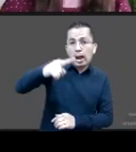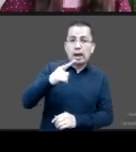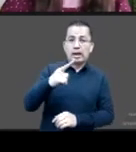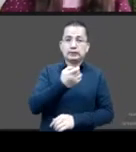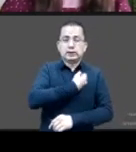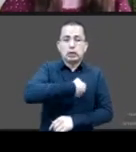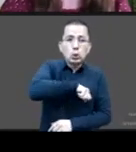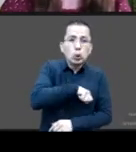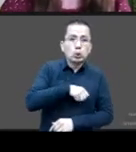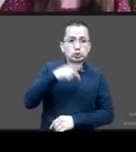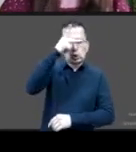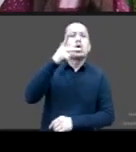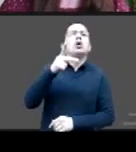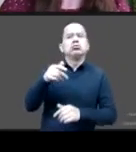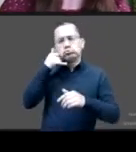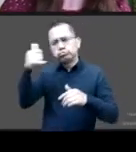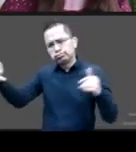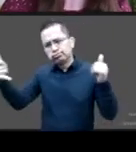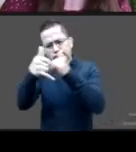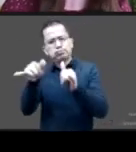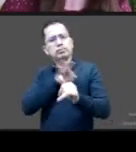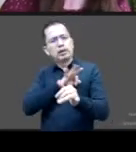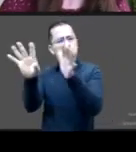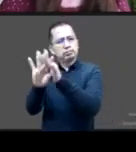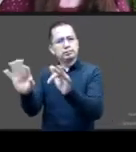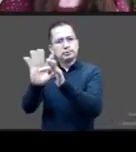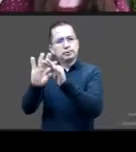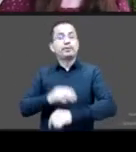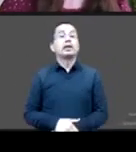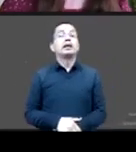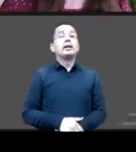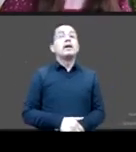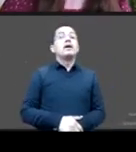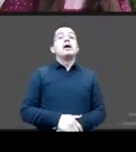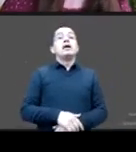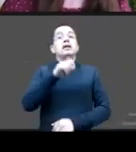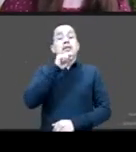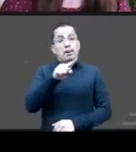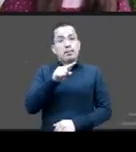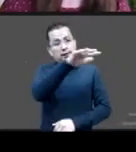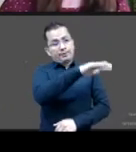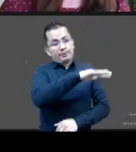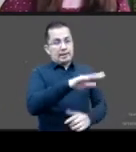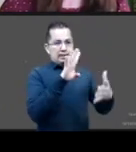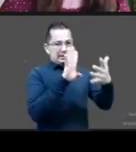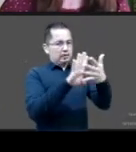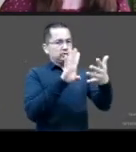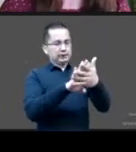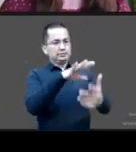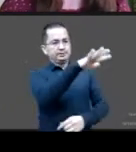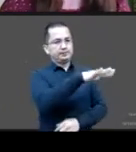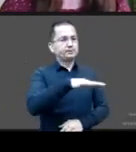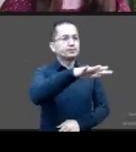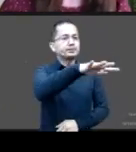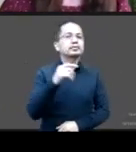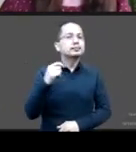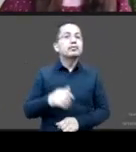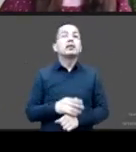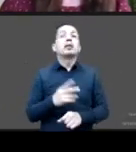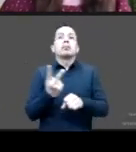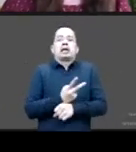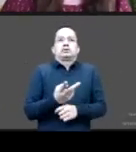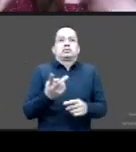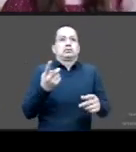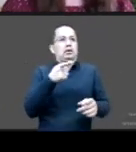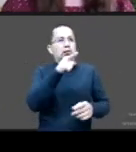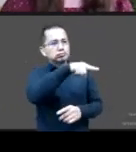se está trabajando con un asesoramiento integral para todas las familias que pues están involucradas en